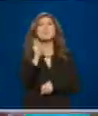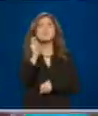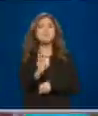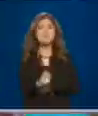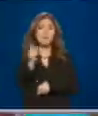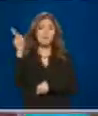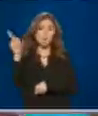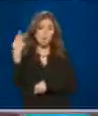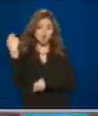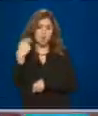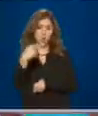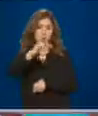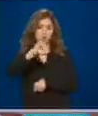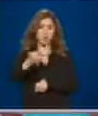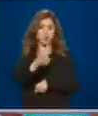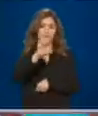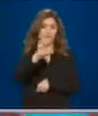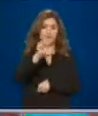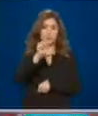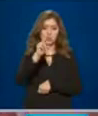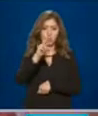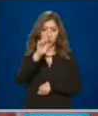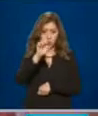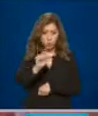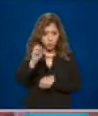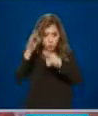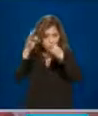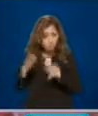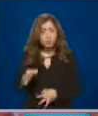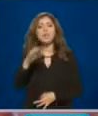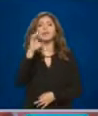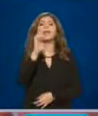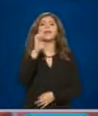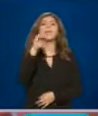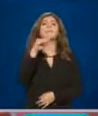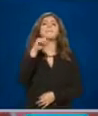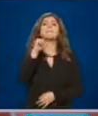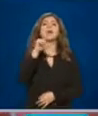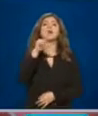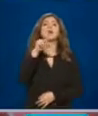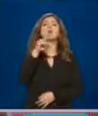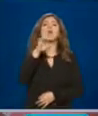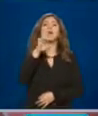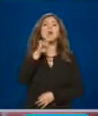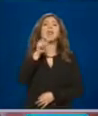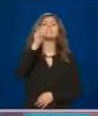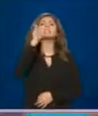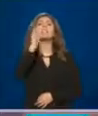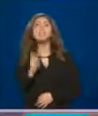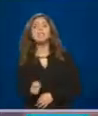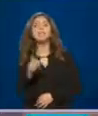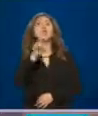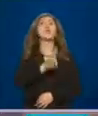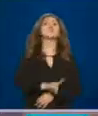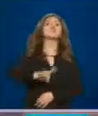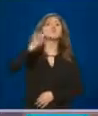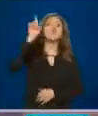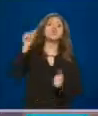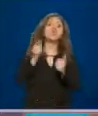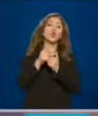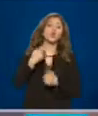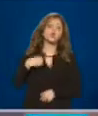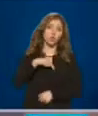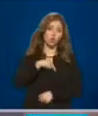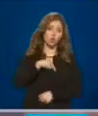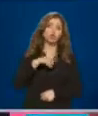el nombre que se le dio originalmente en hebreo es Emmanuel, Dios con nosotros. Eso es lo que quiere decir. Eso es lo que quiere decir. Por eso